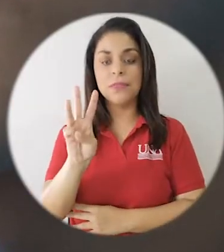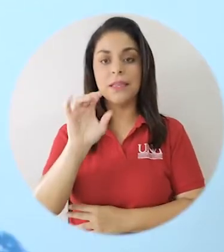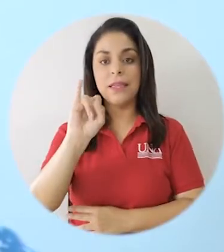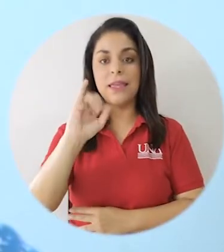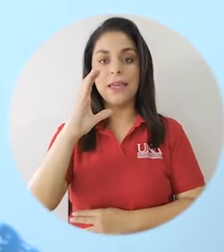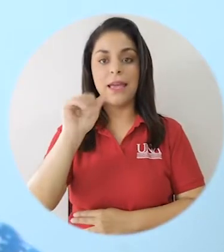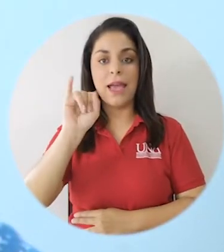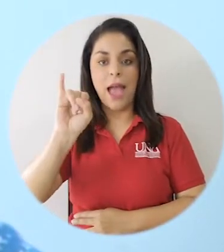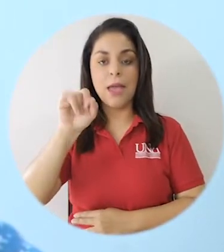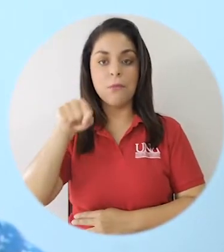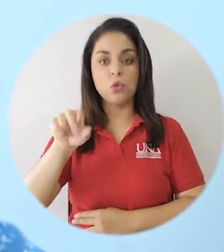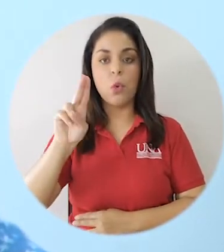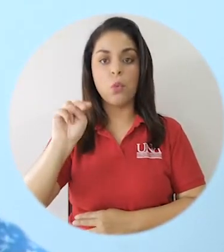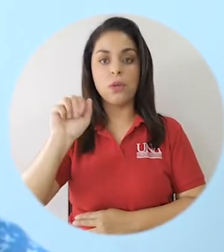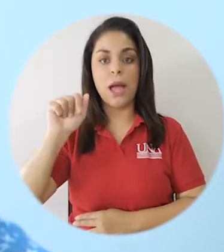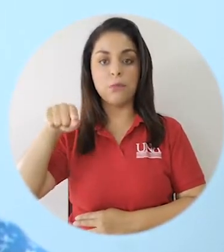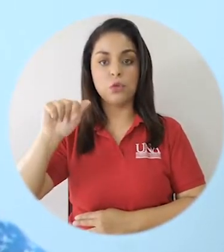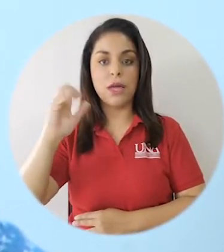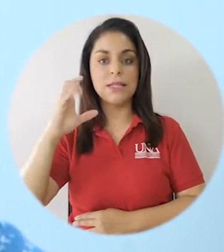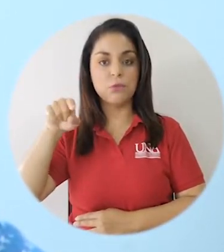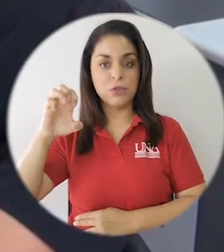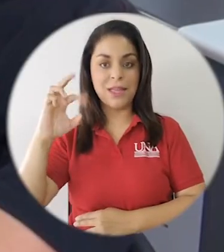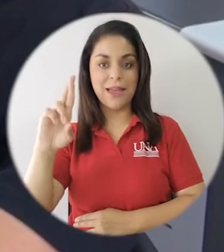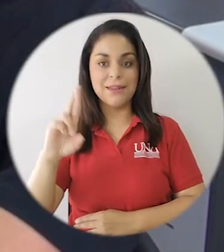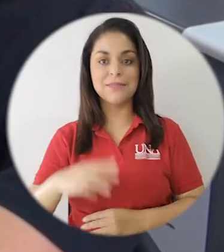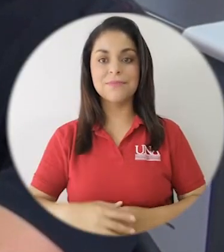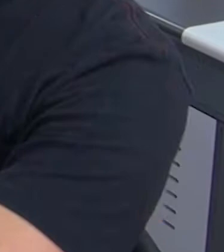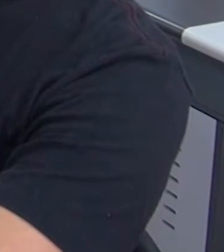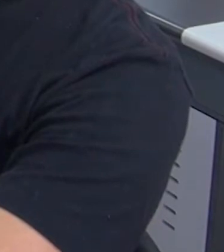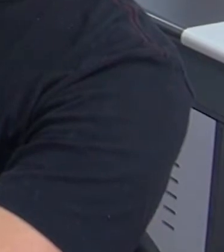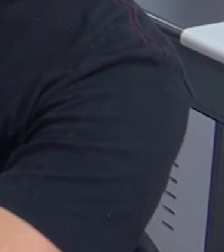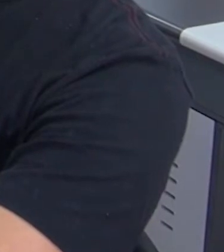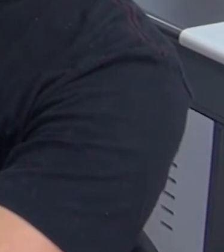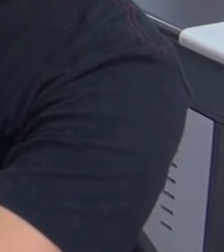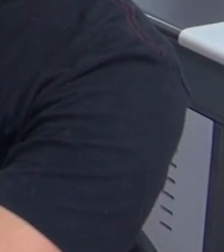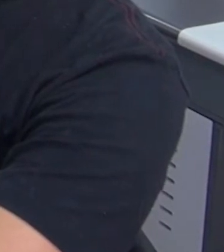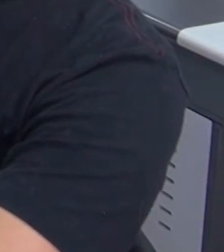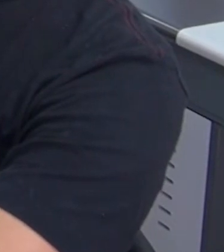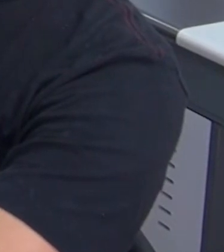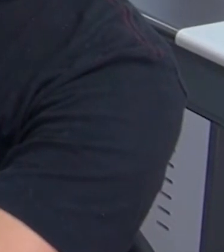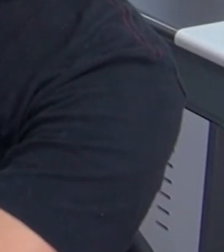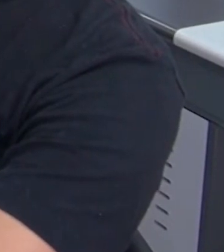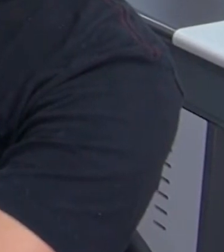en www.icai.una.ac.cr.